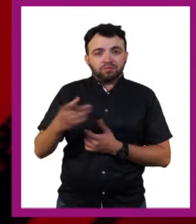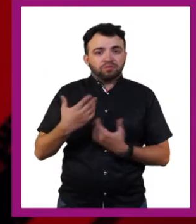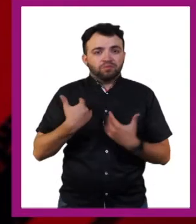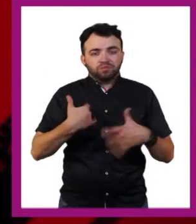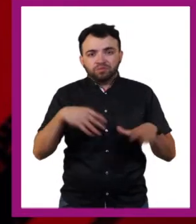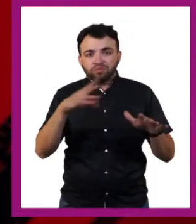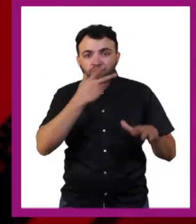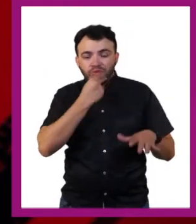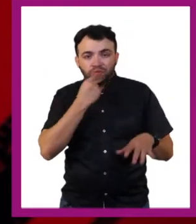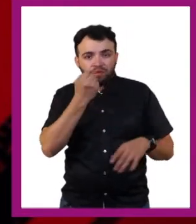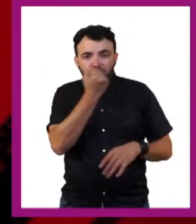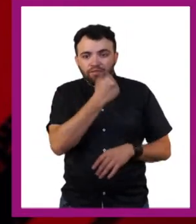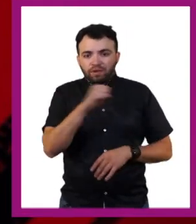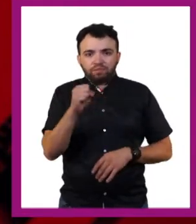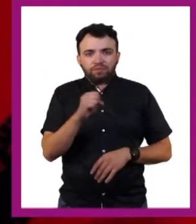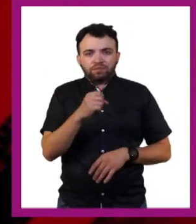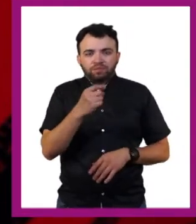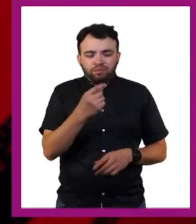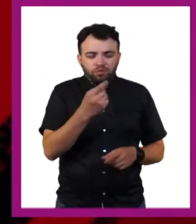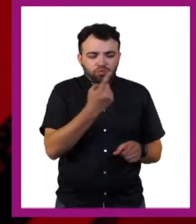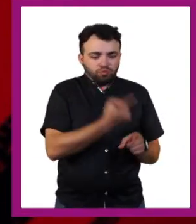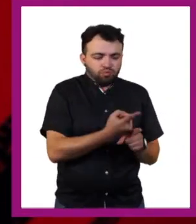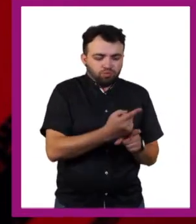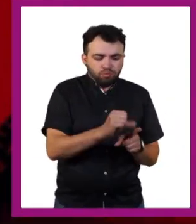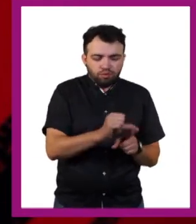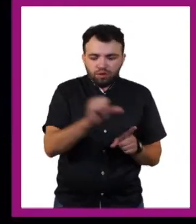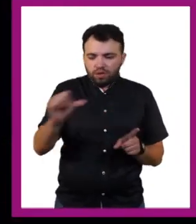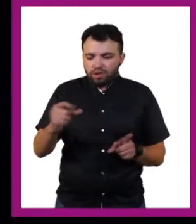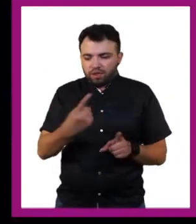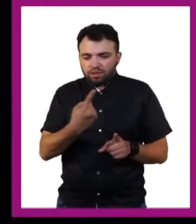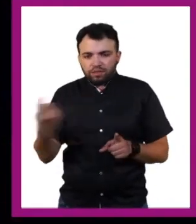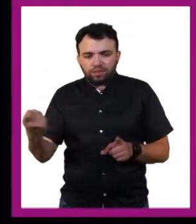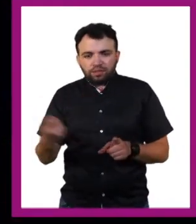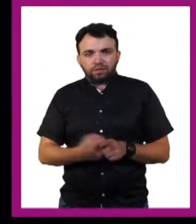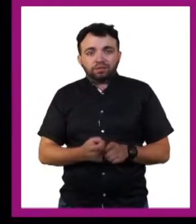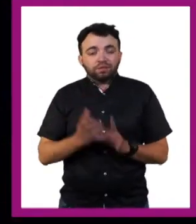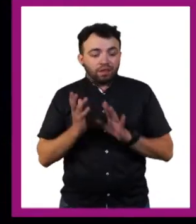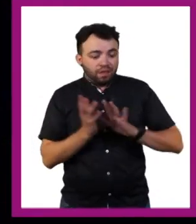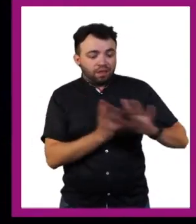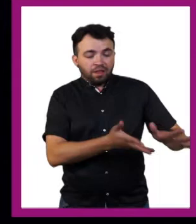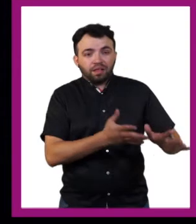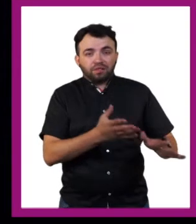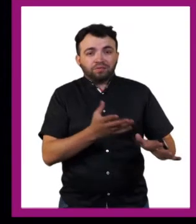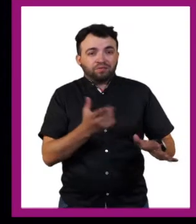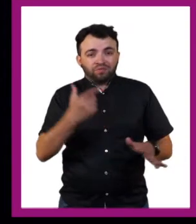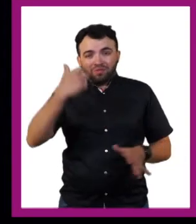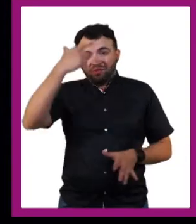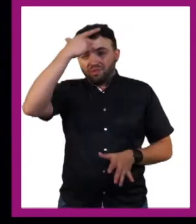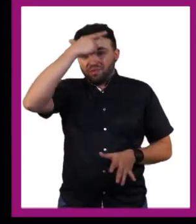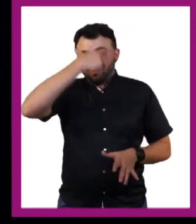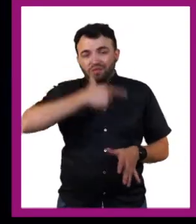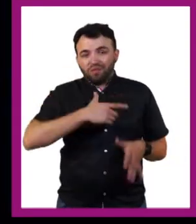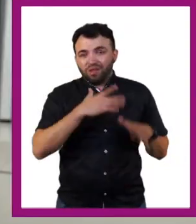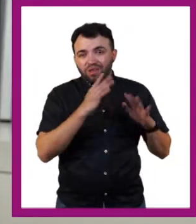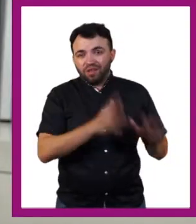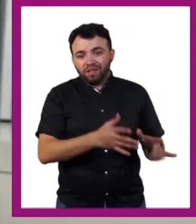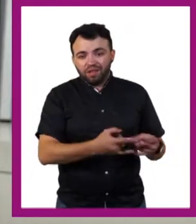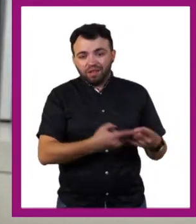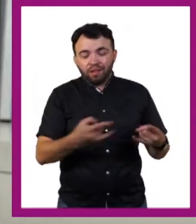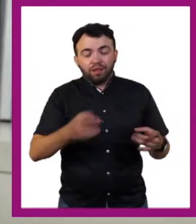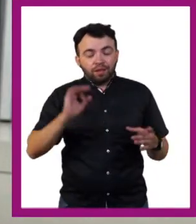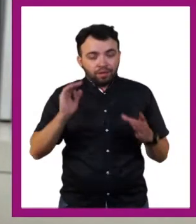así 1:100 casi y dejaba toda la noche el negativo ahí en el tanque y en la mañana